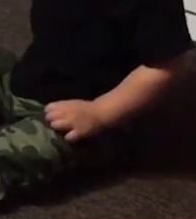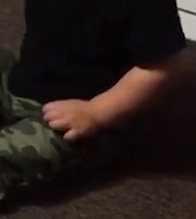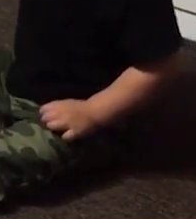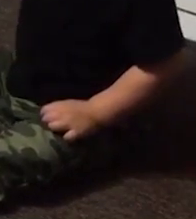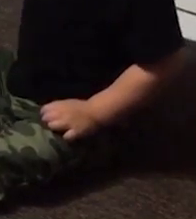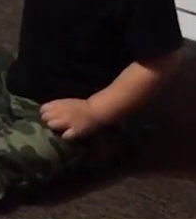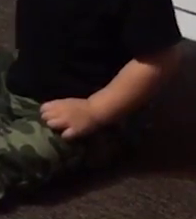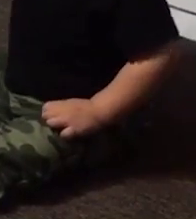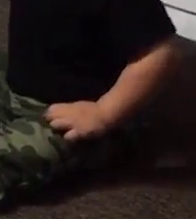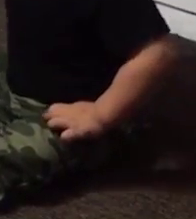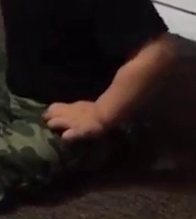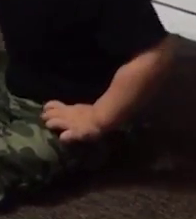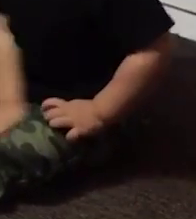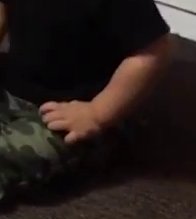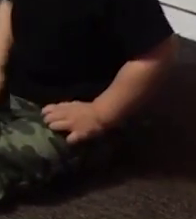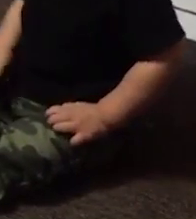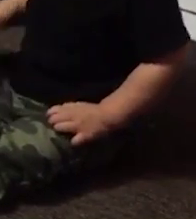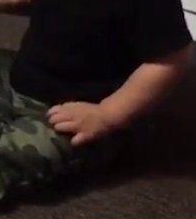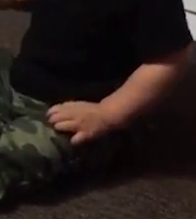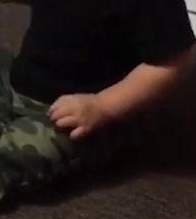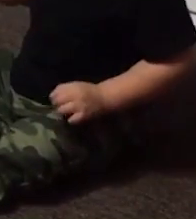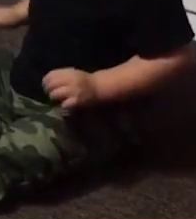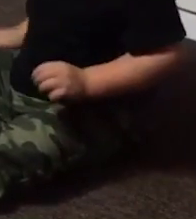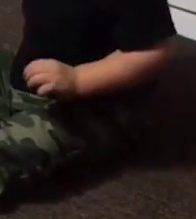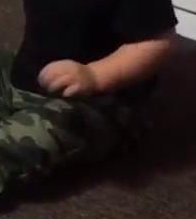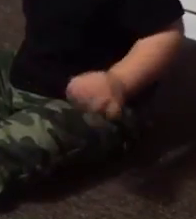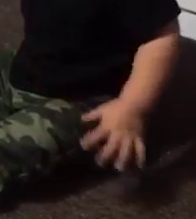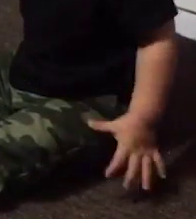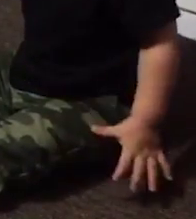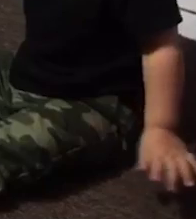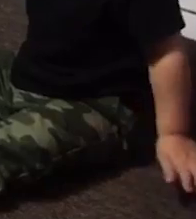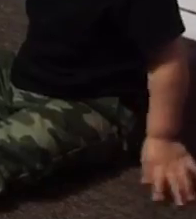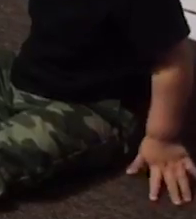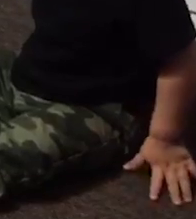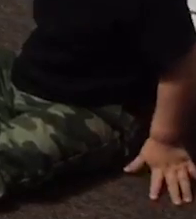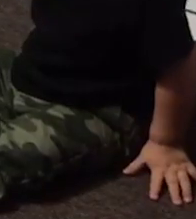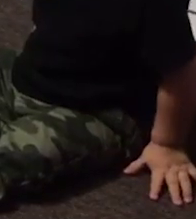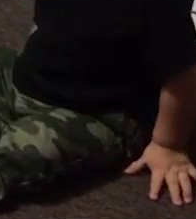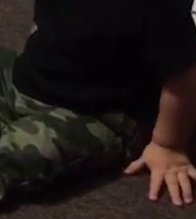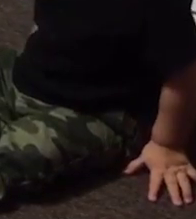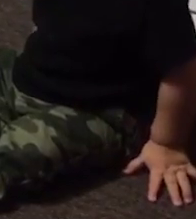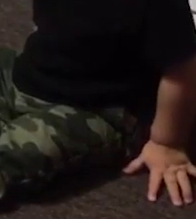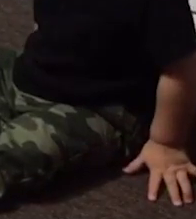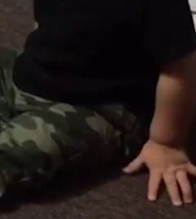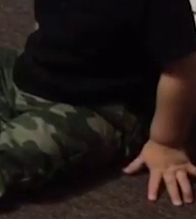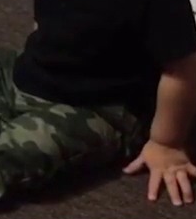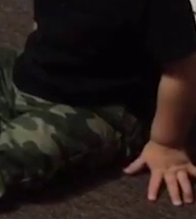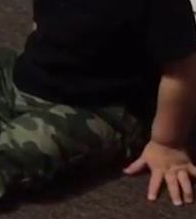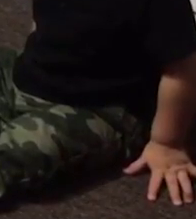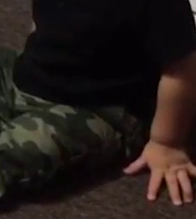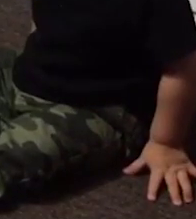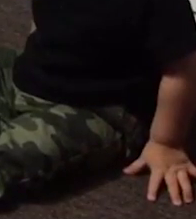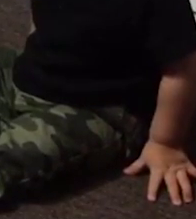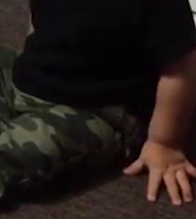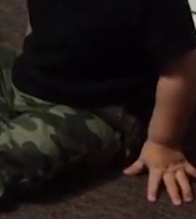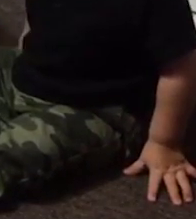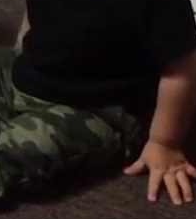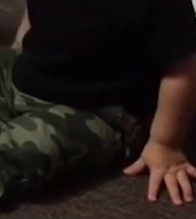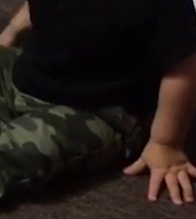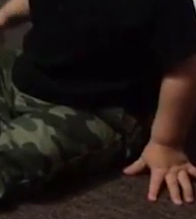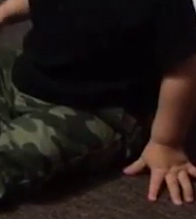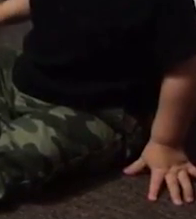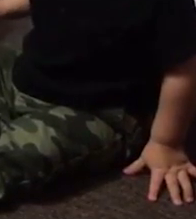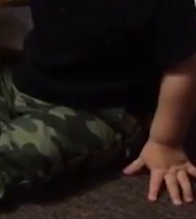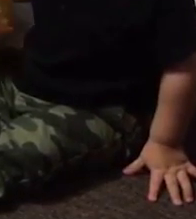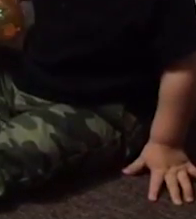Bartolito, ese es un gato. Bartolito era un gallo que vivía muy